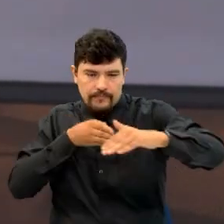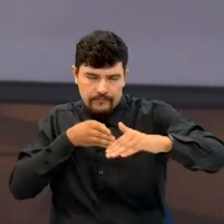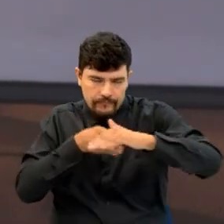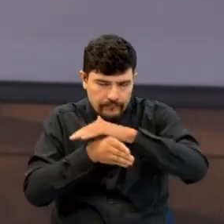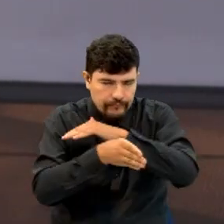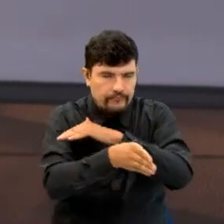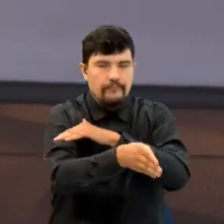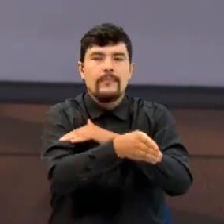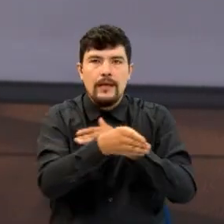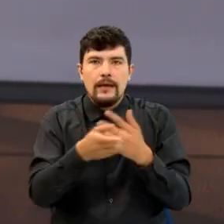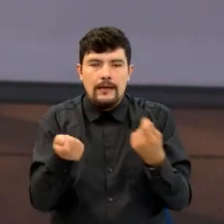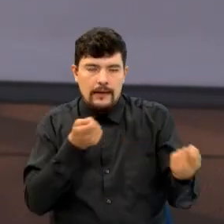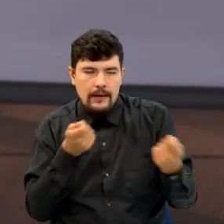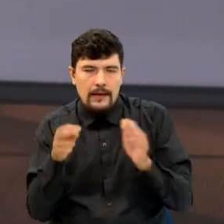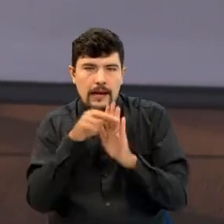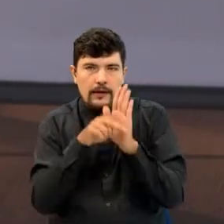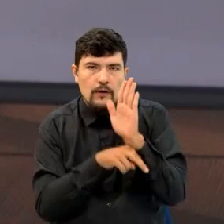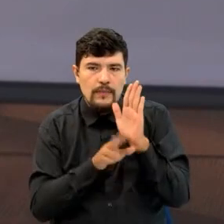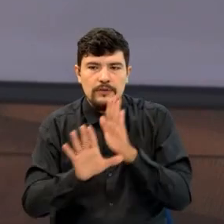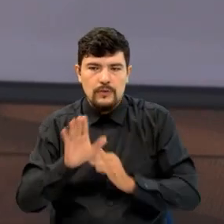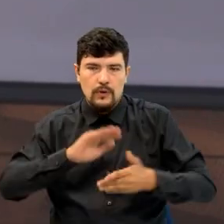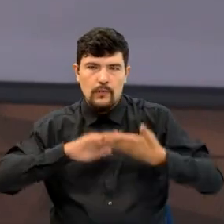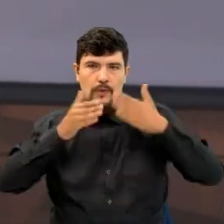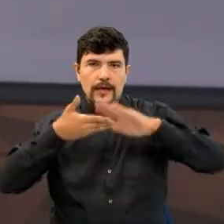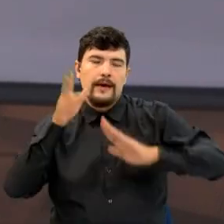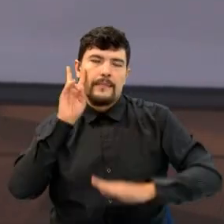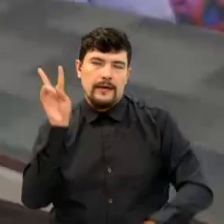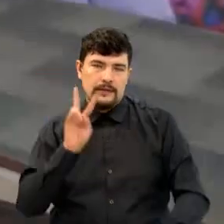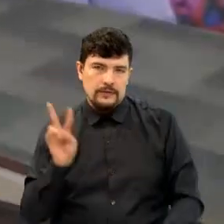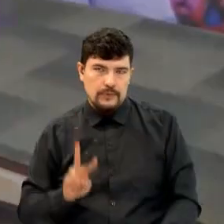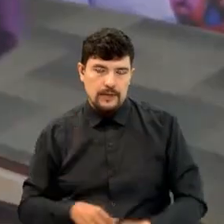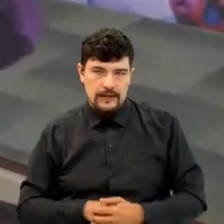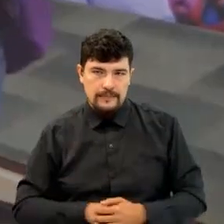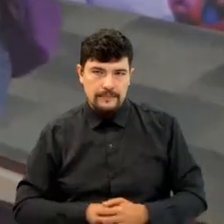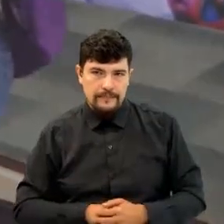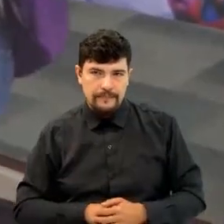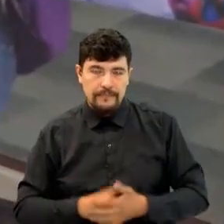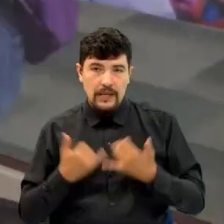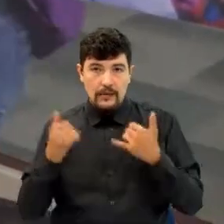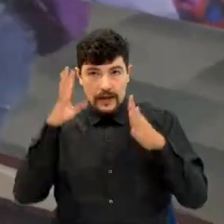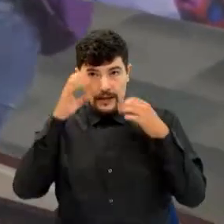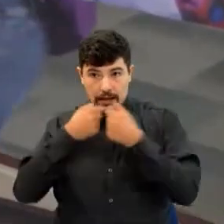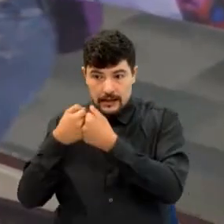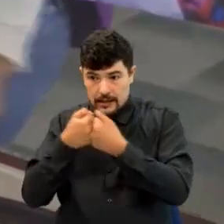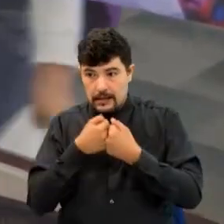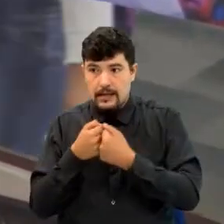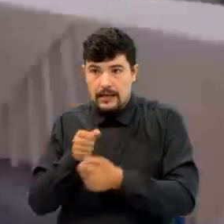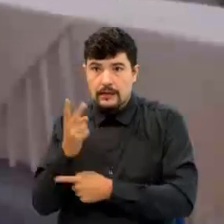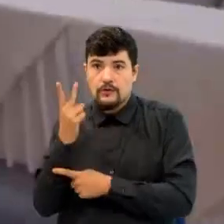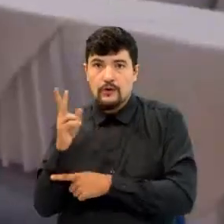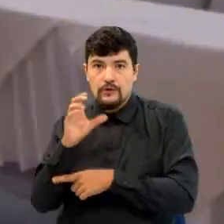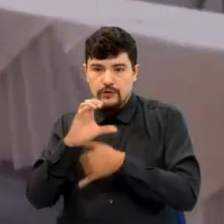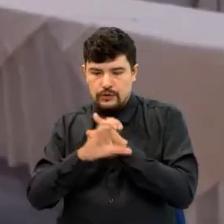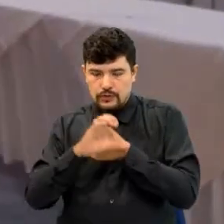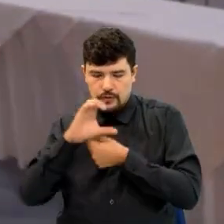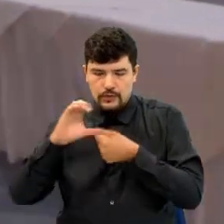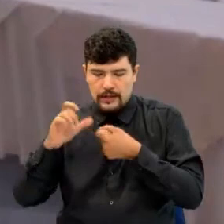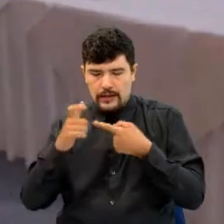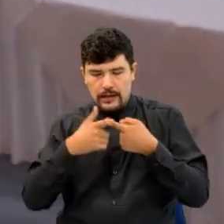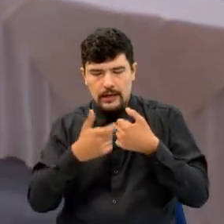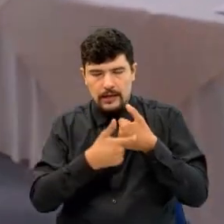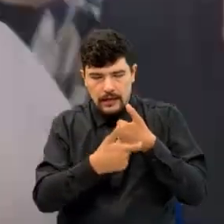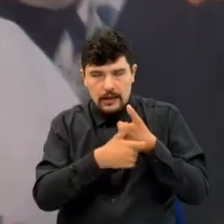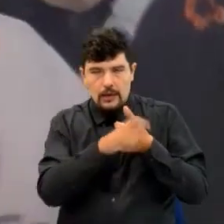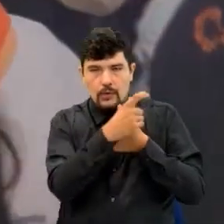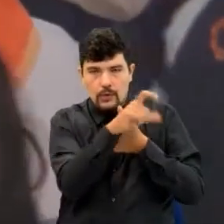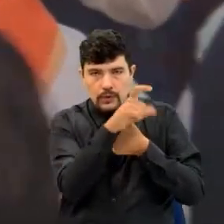a la regularización para la población migrante proveniente de Venezuela. Tejiendo Lazos se desarrolló en 2 ciudades del país, Cúcuta y